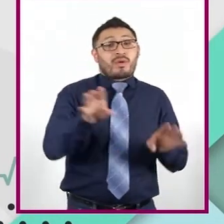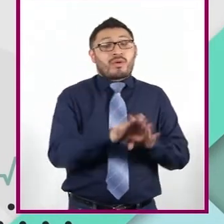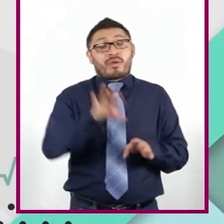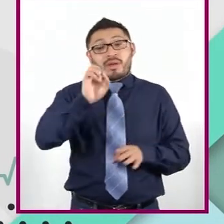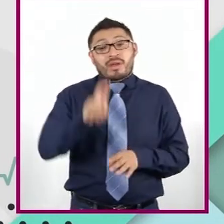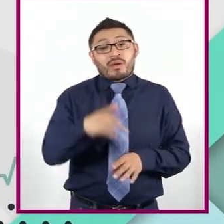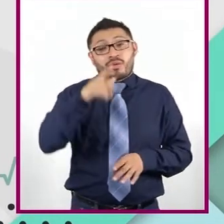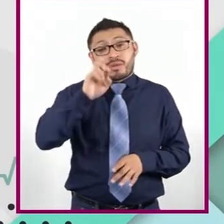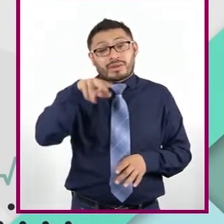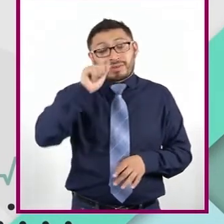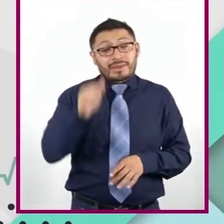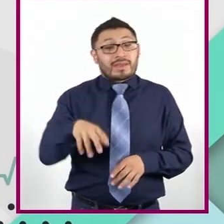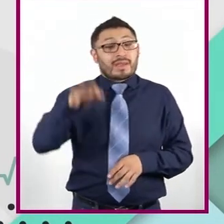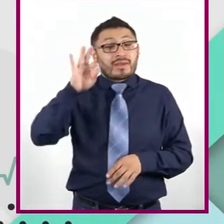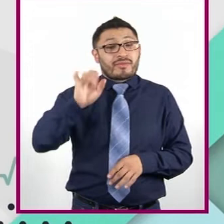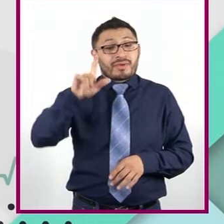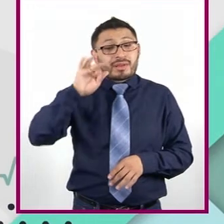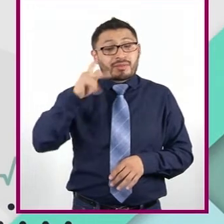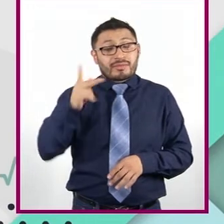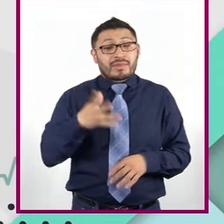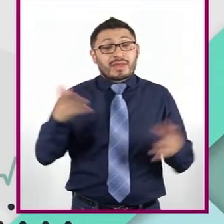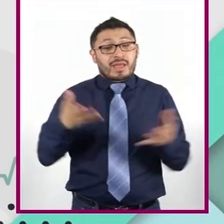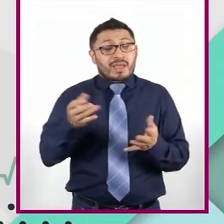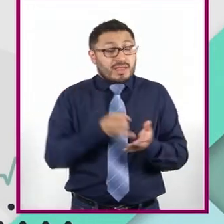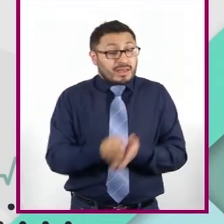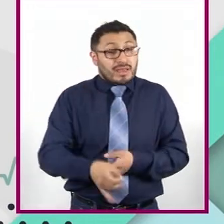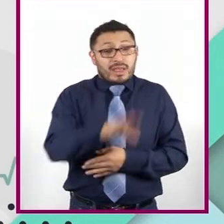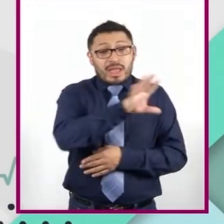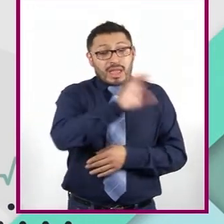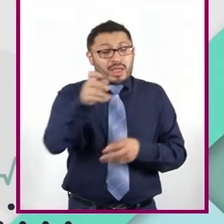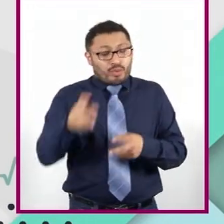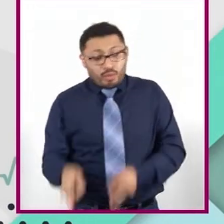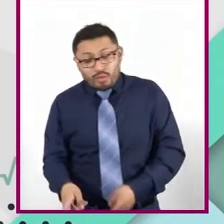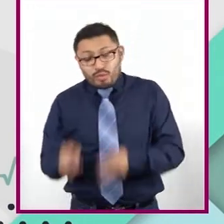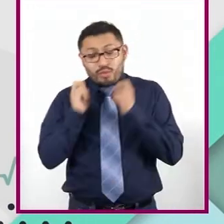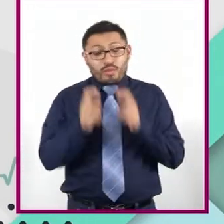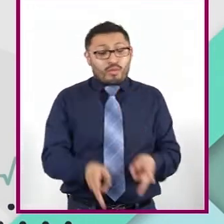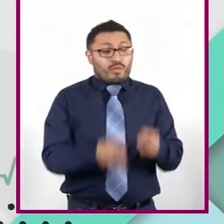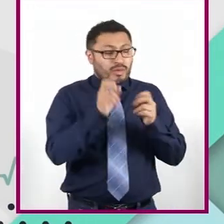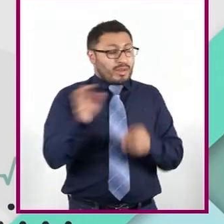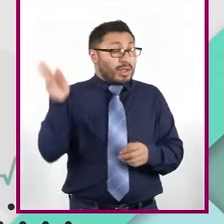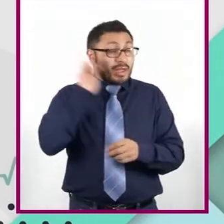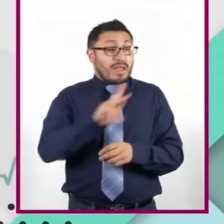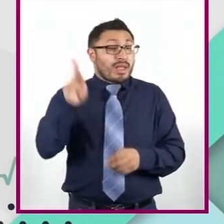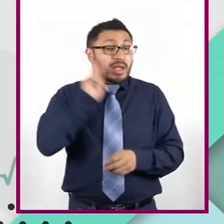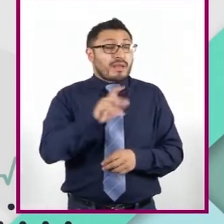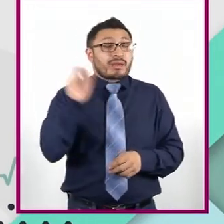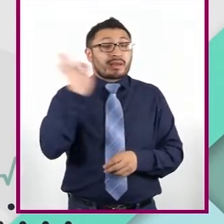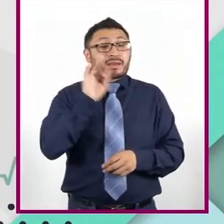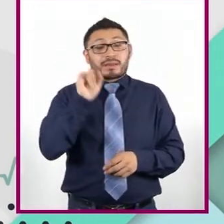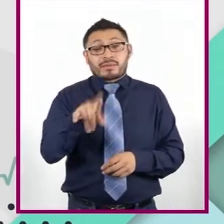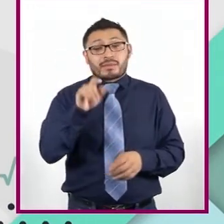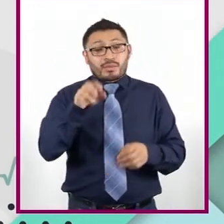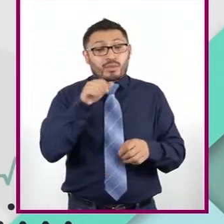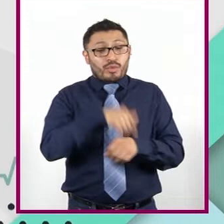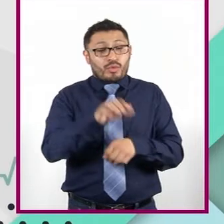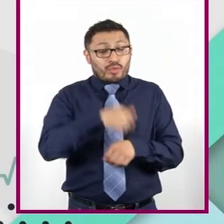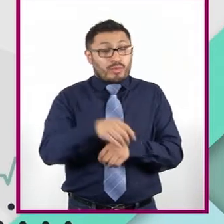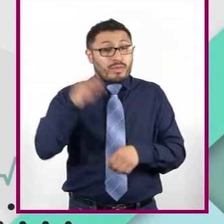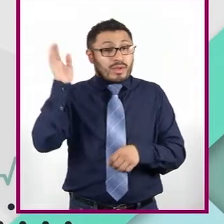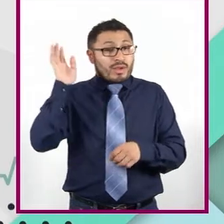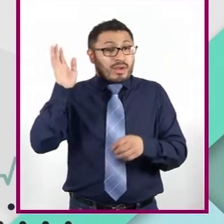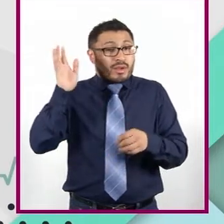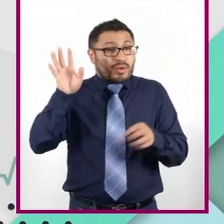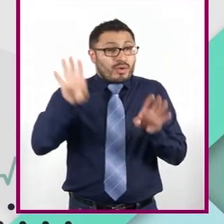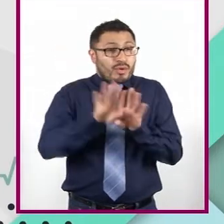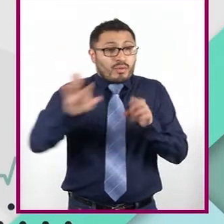Eugenia y Felipe deciden realizar 500 sustracciones y averiguar si con ese número la probabilidad frecuencial se